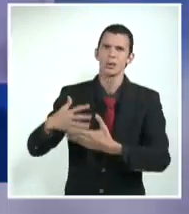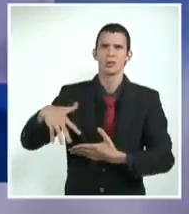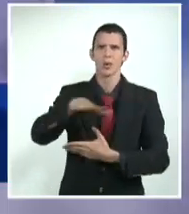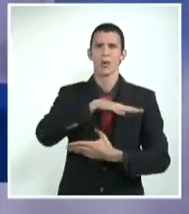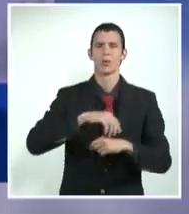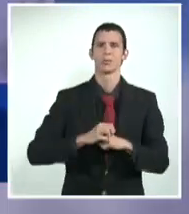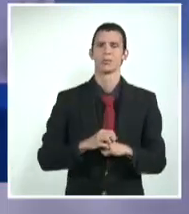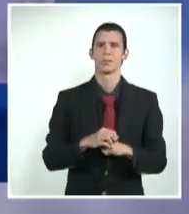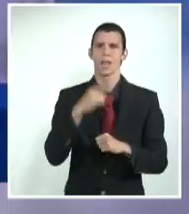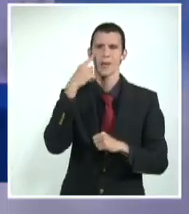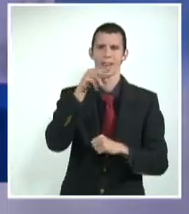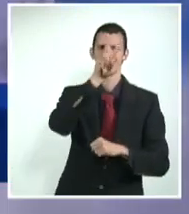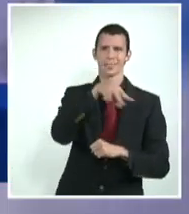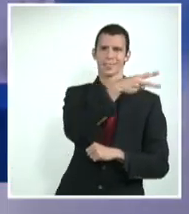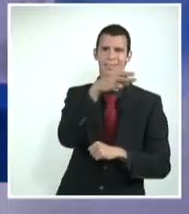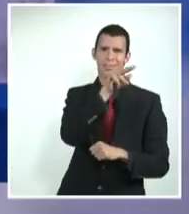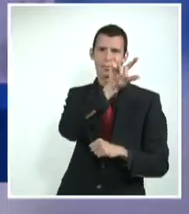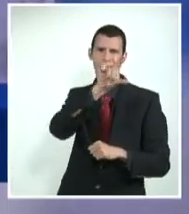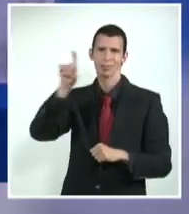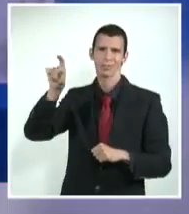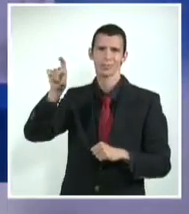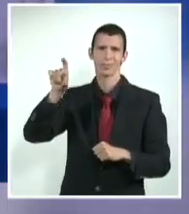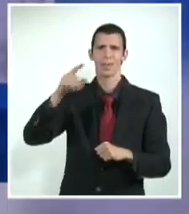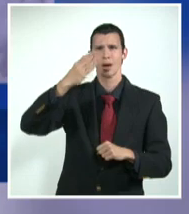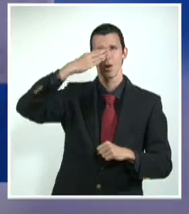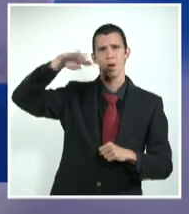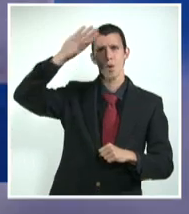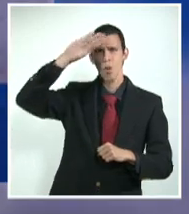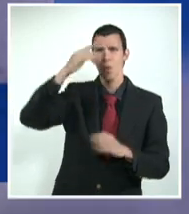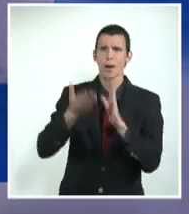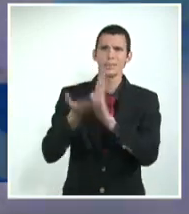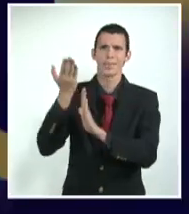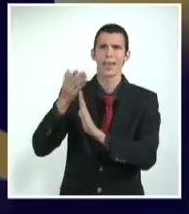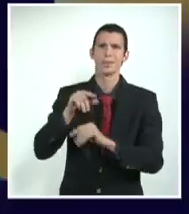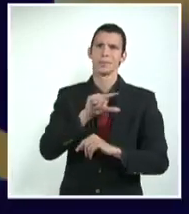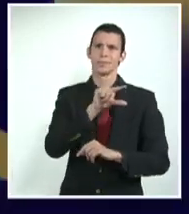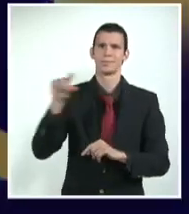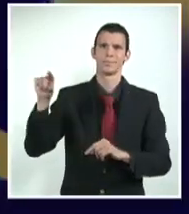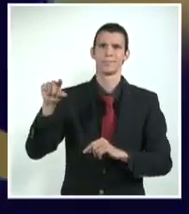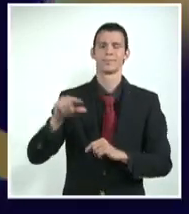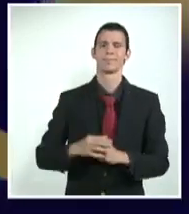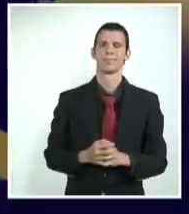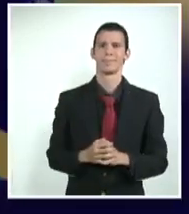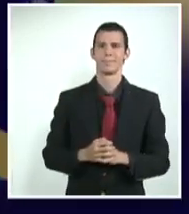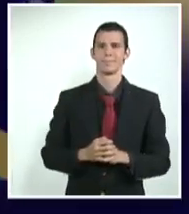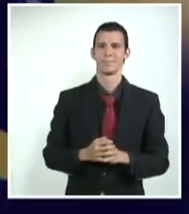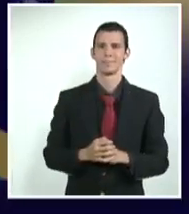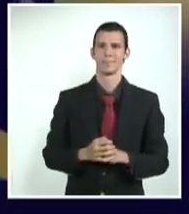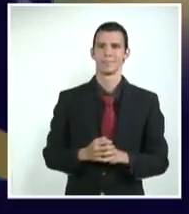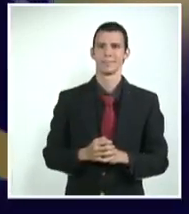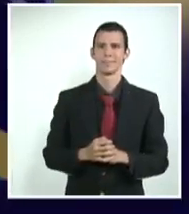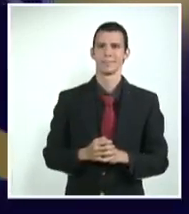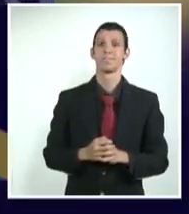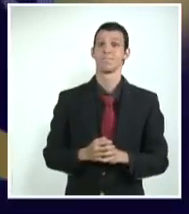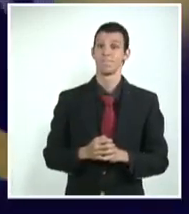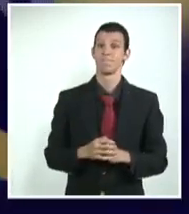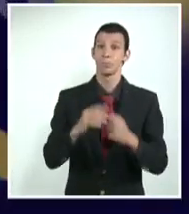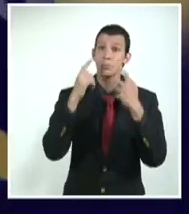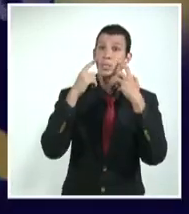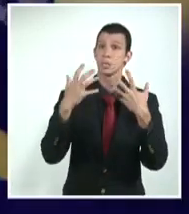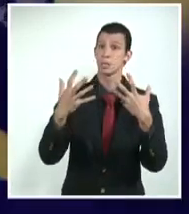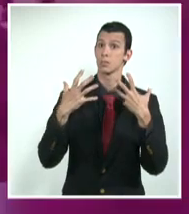sociales. Así dio a conocer la página oficial en Facebook del Ministerio de Comunicaciones, refiriéndose al impacto que ha tenido